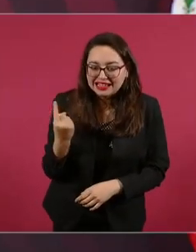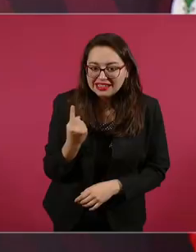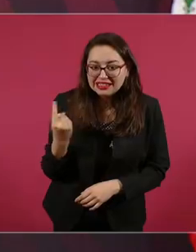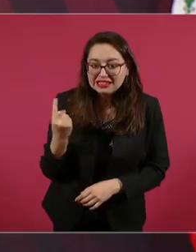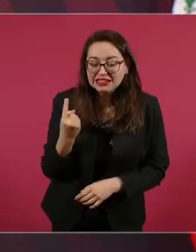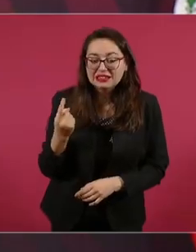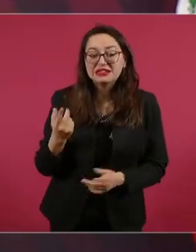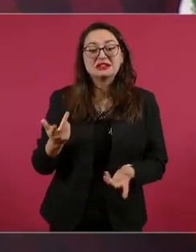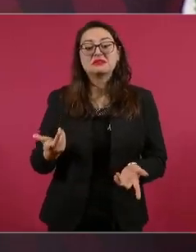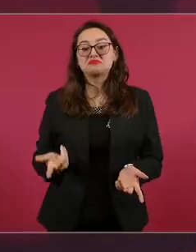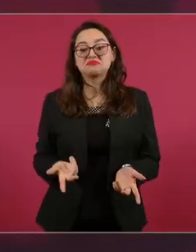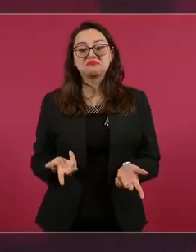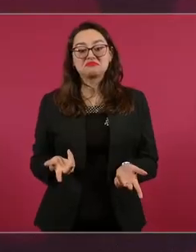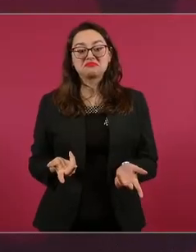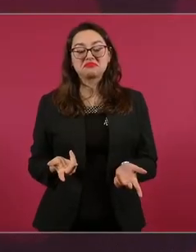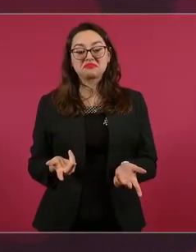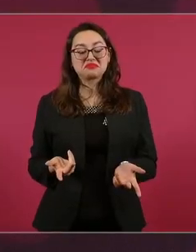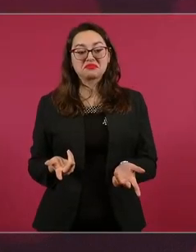como ahora